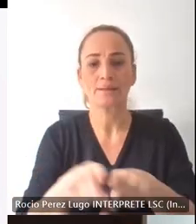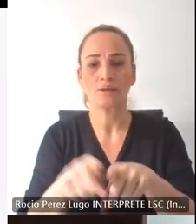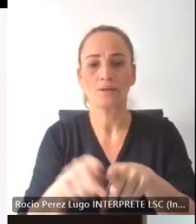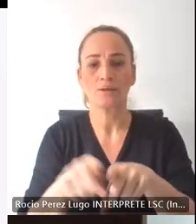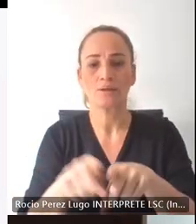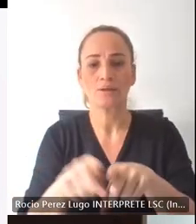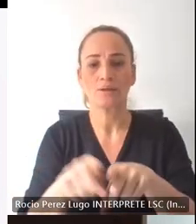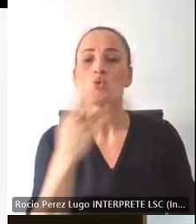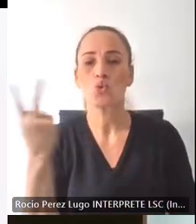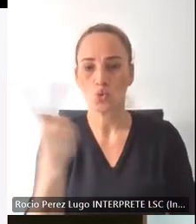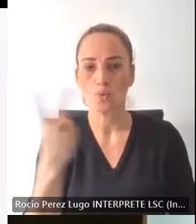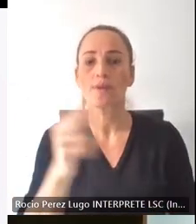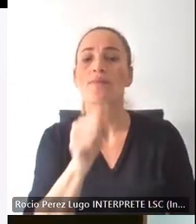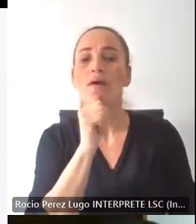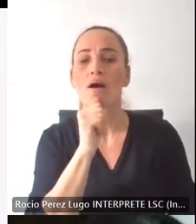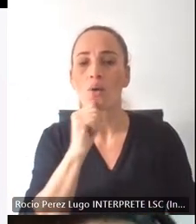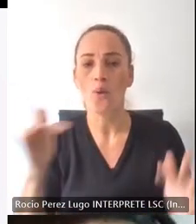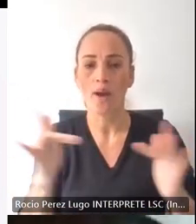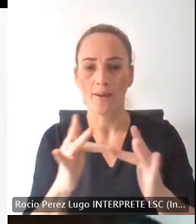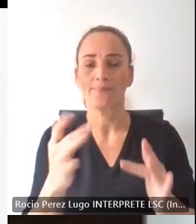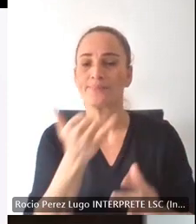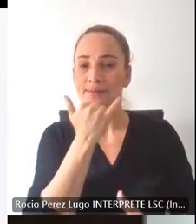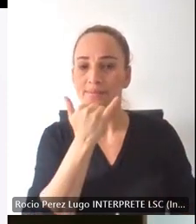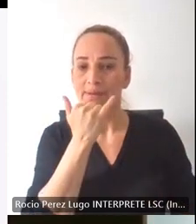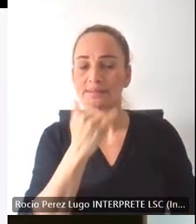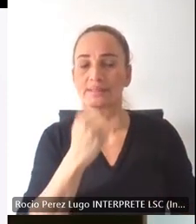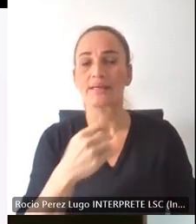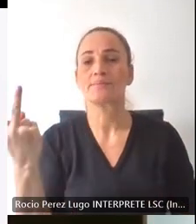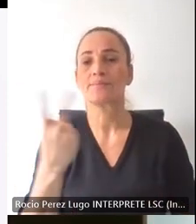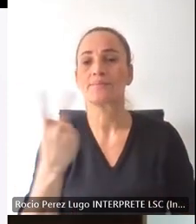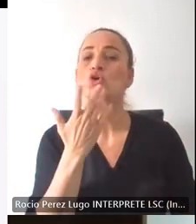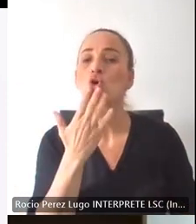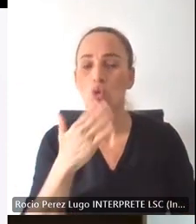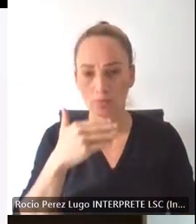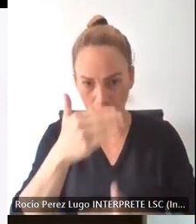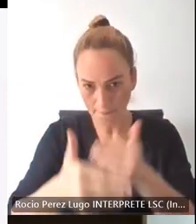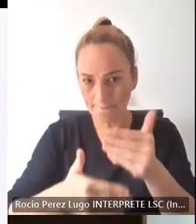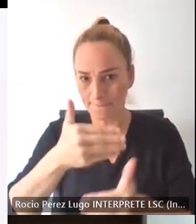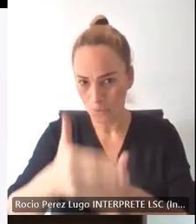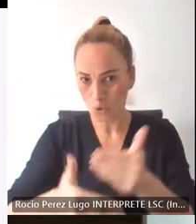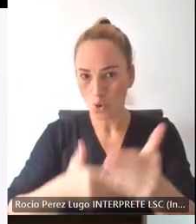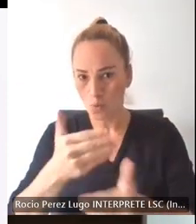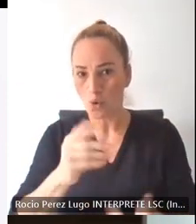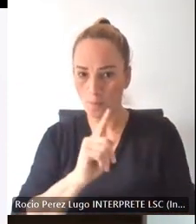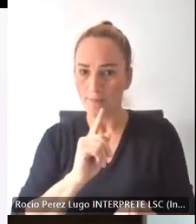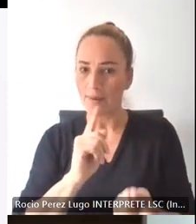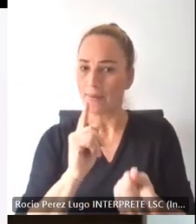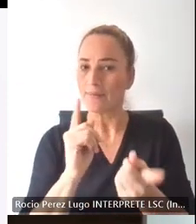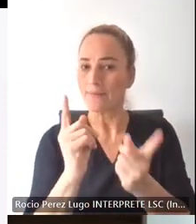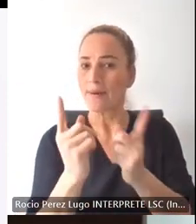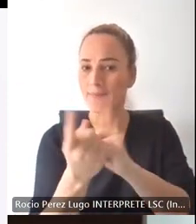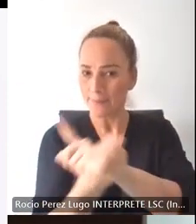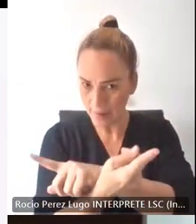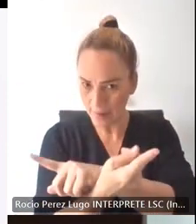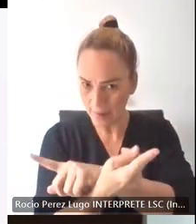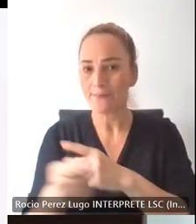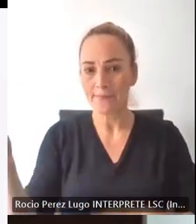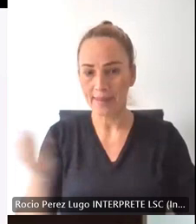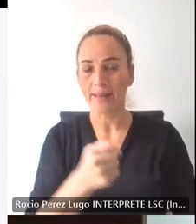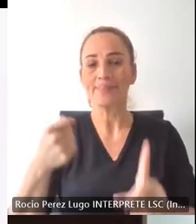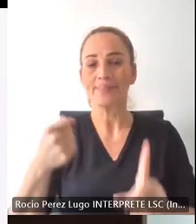verdes de agua. Lo que ocurre es que los extintores verdes han venido pues en un proceso de cambio por los de